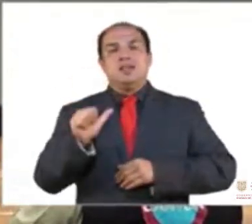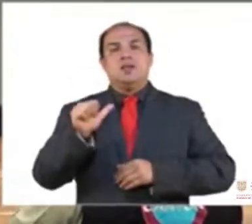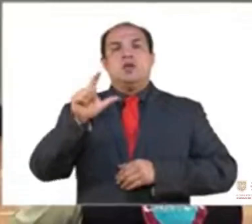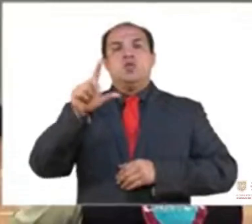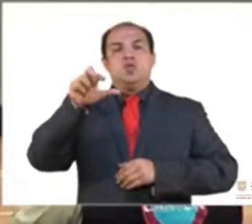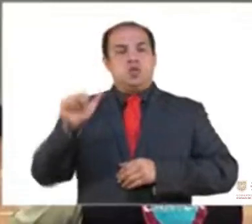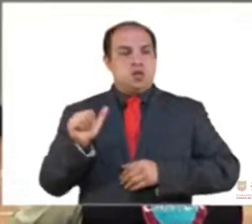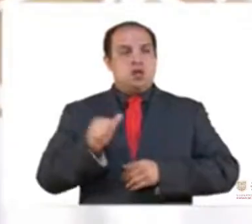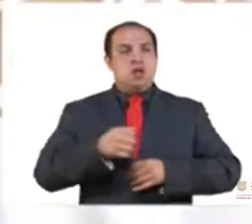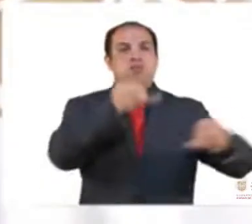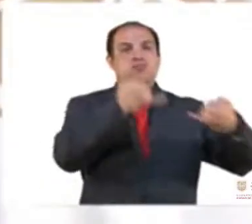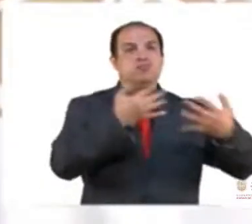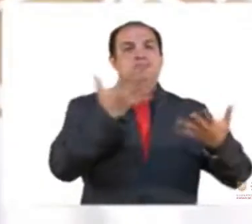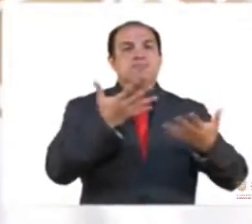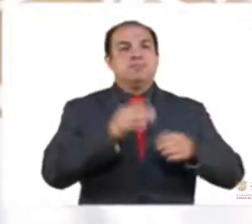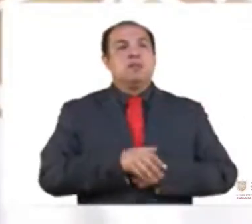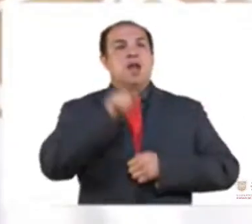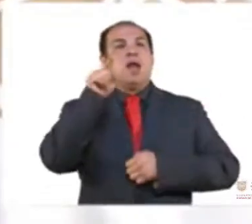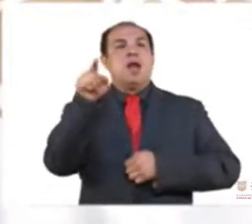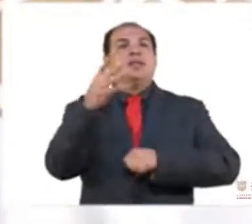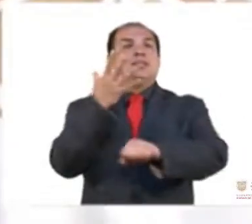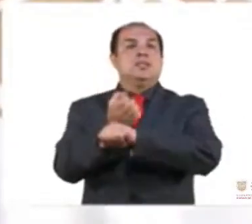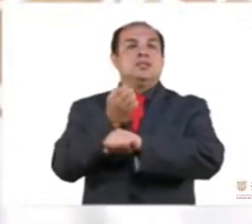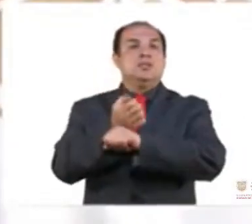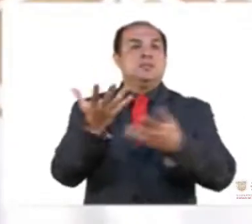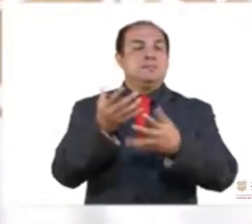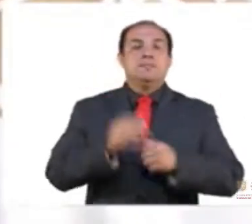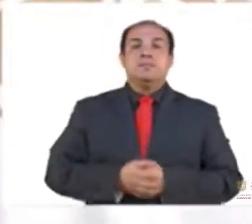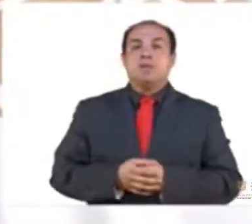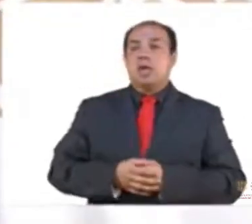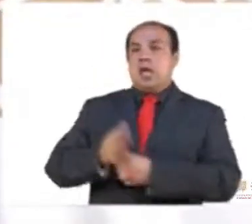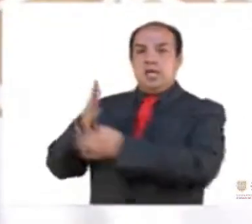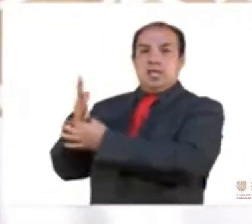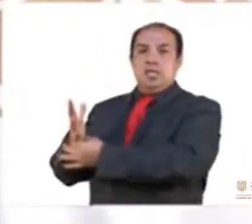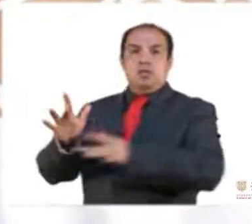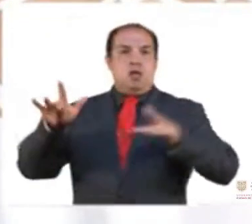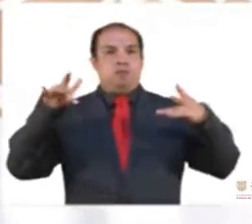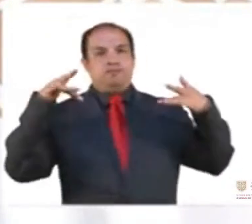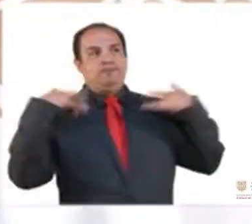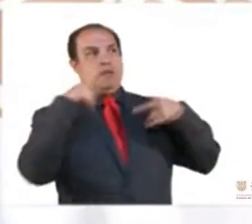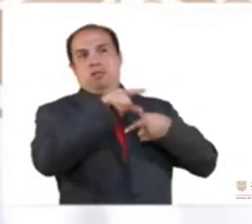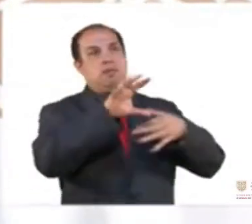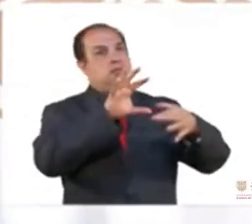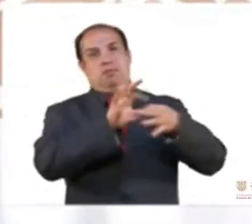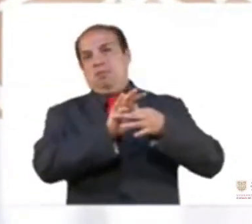Unidos, y entonces ahora dice no, es que no está afiliado. A ver, ¿qué van a decir de Calderón?